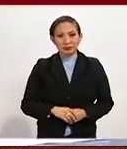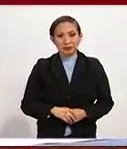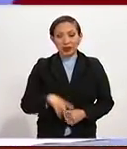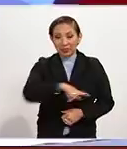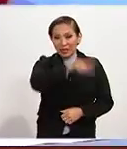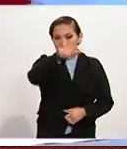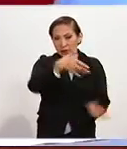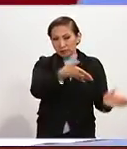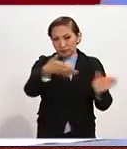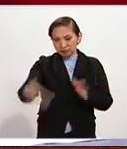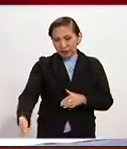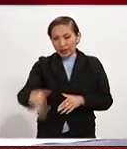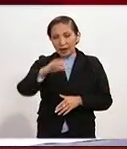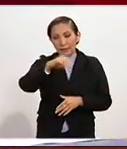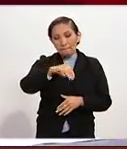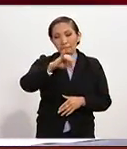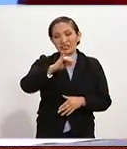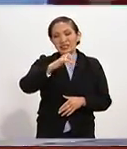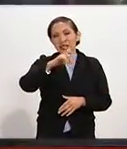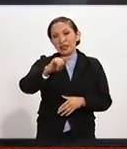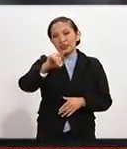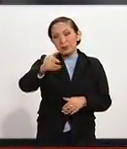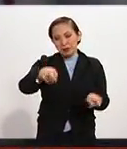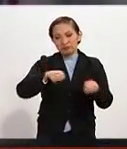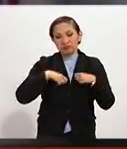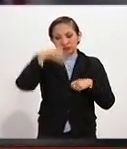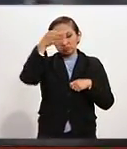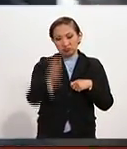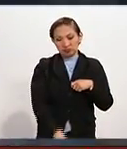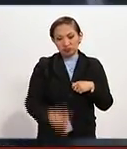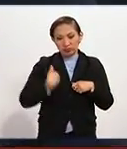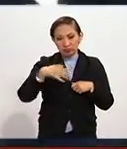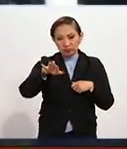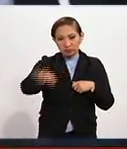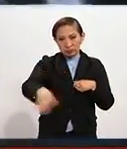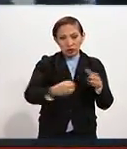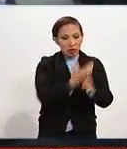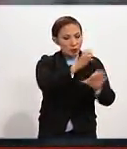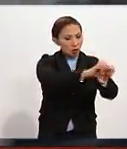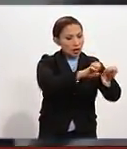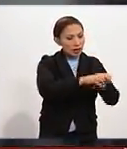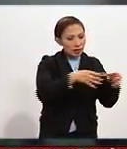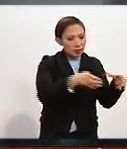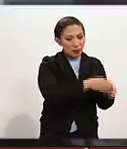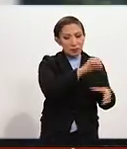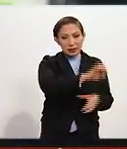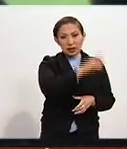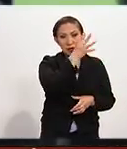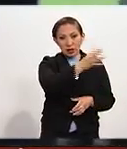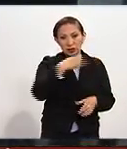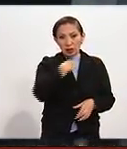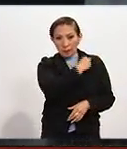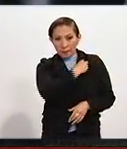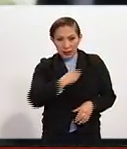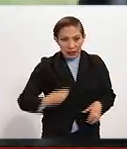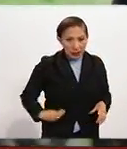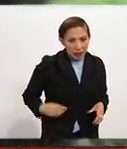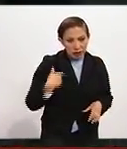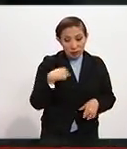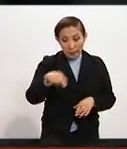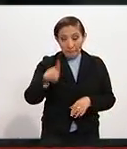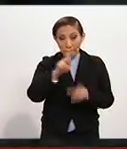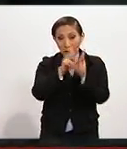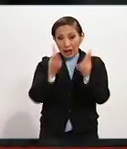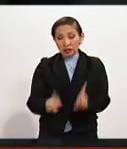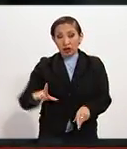Horas después, Michel Temer juró al cargo como presidente interino y presentó a su nuevo gabinete de 24 ministros. Desde el Palacio